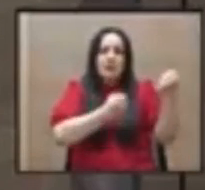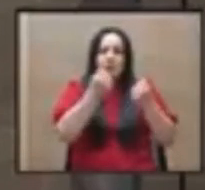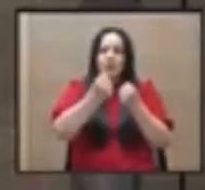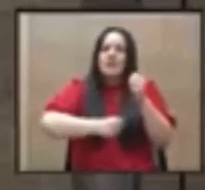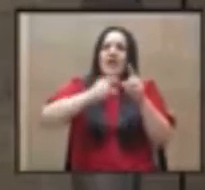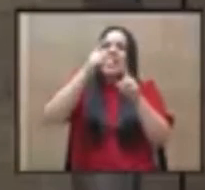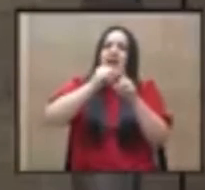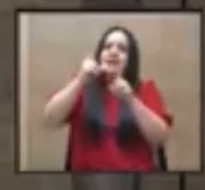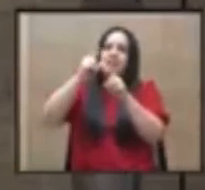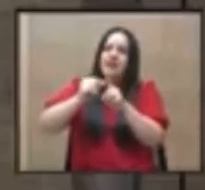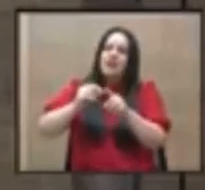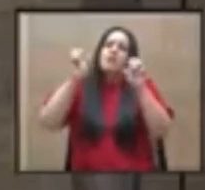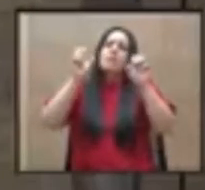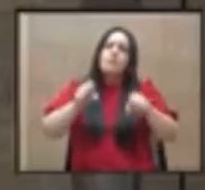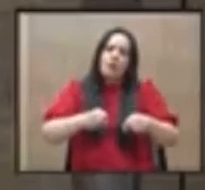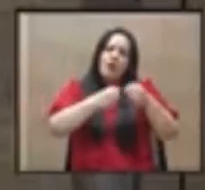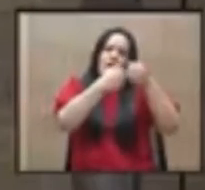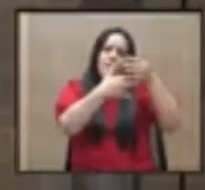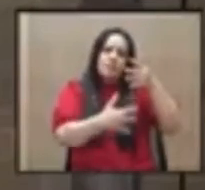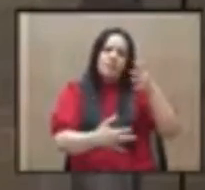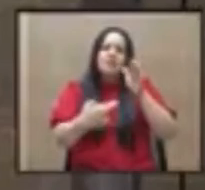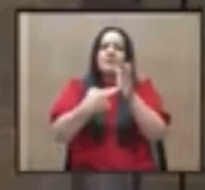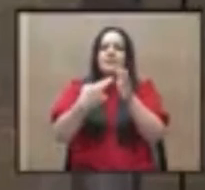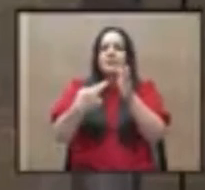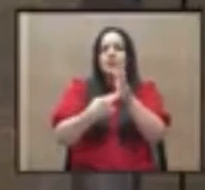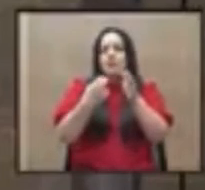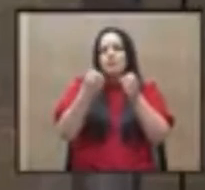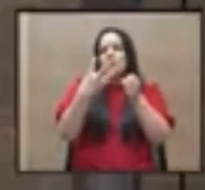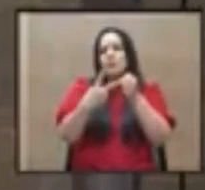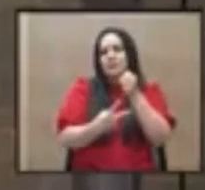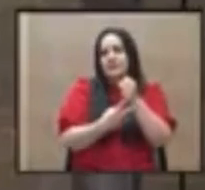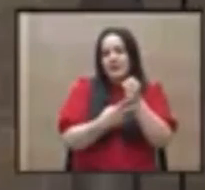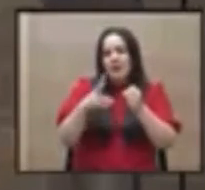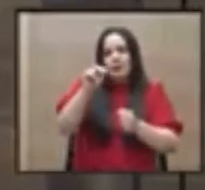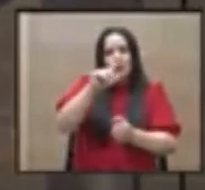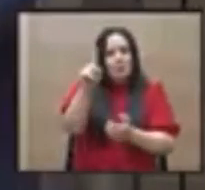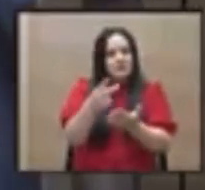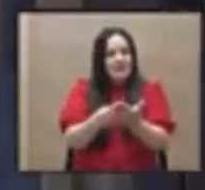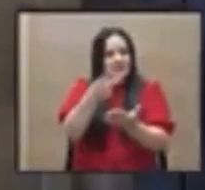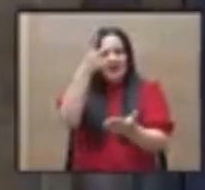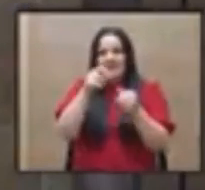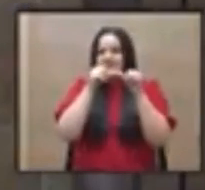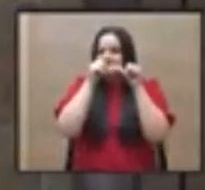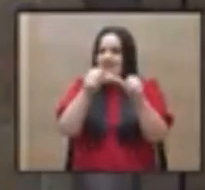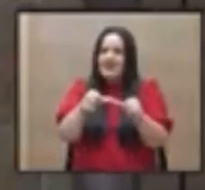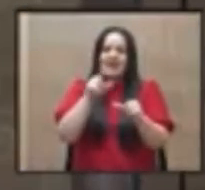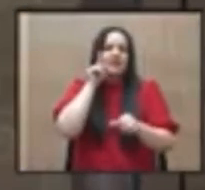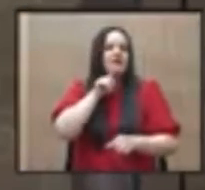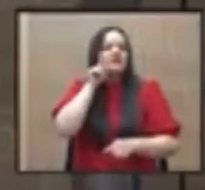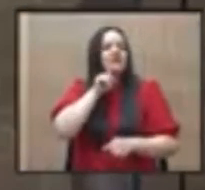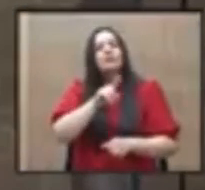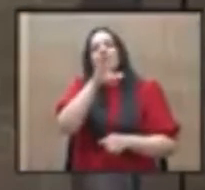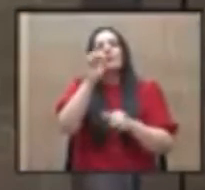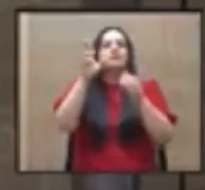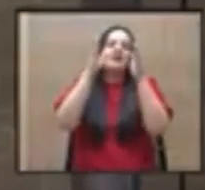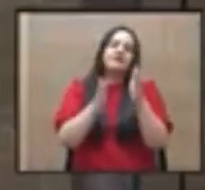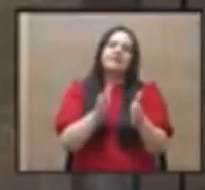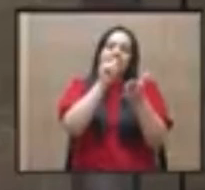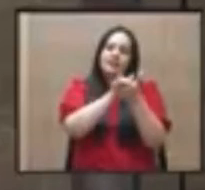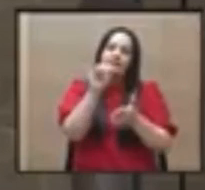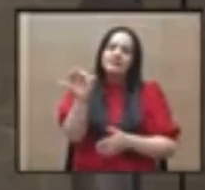repetir una y otra vez. No se vale que sigan engañando a los costarricenses de esta